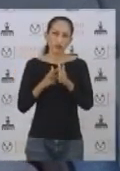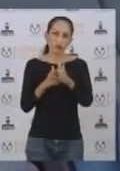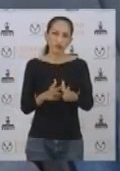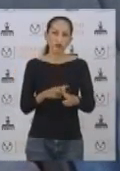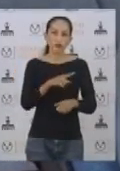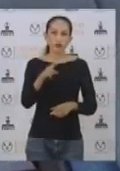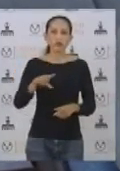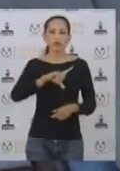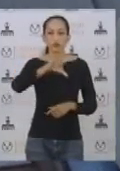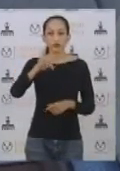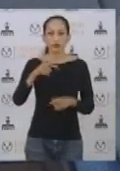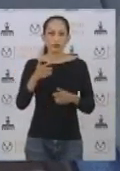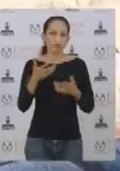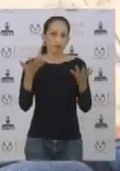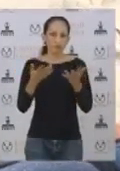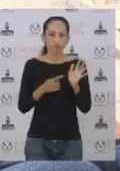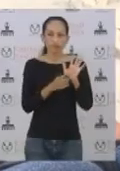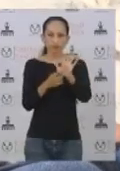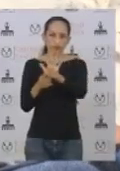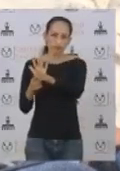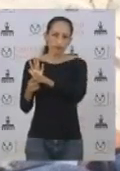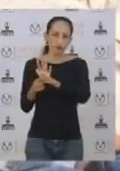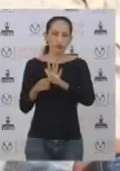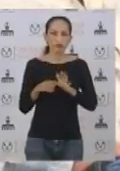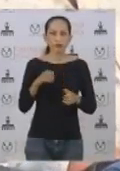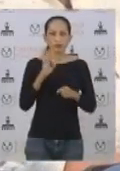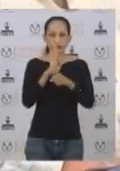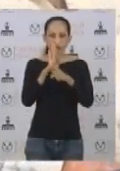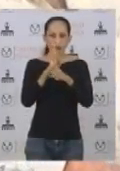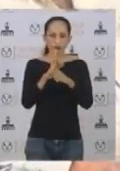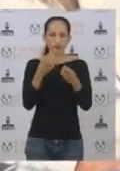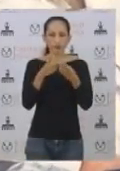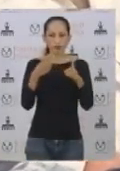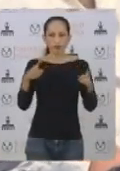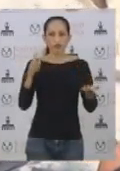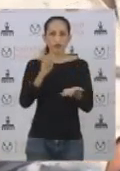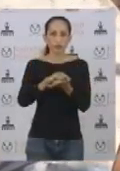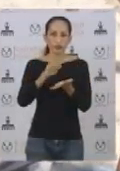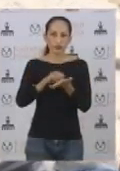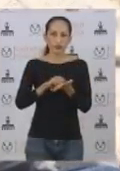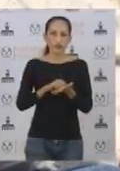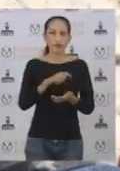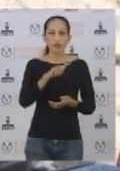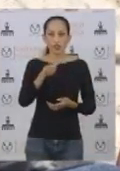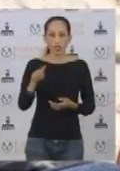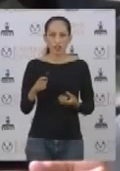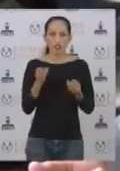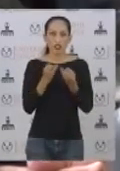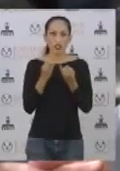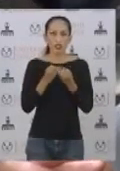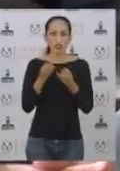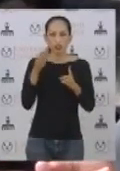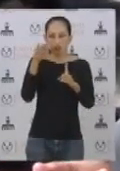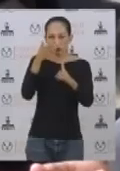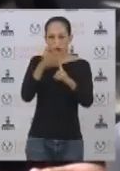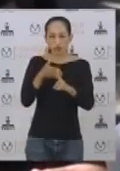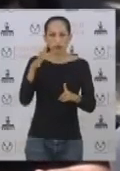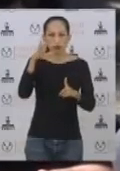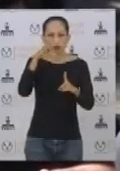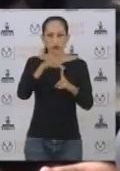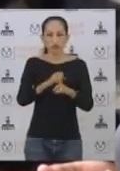que estos den a conocer sus actividades y conocimientos en beneficio del desarrollo de Tamaulipas. En ese sentido, señalaron que una de